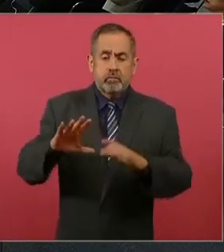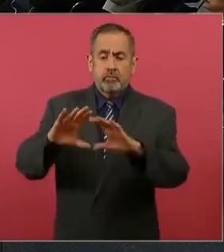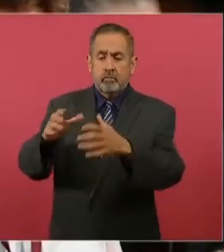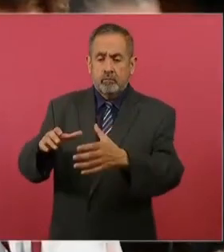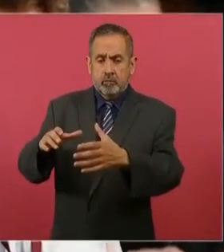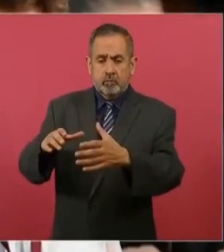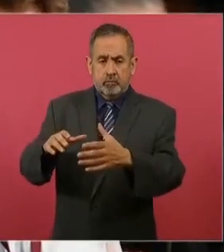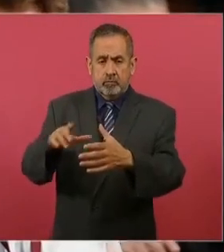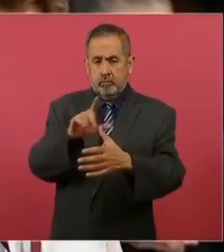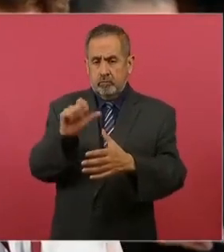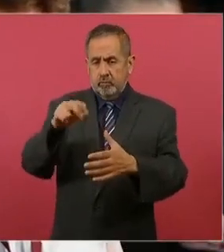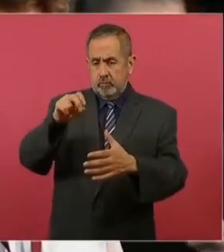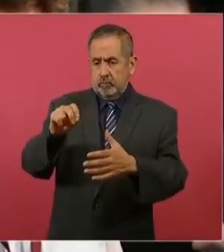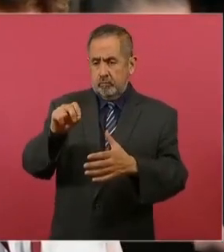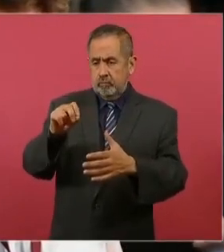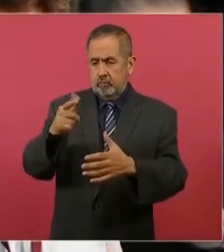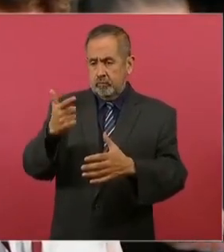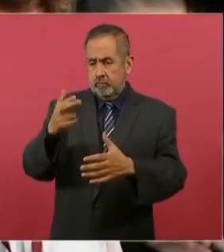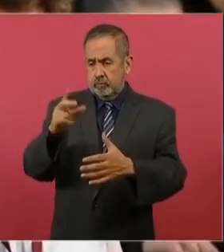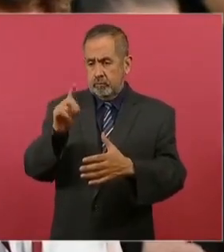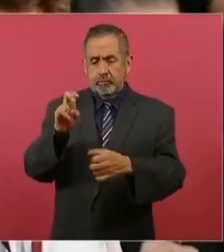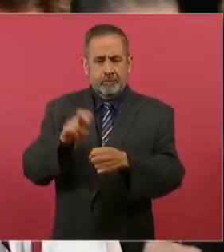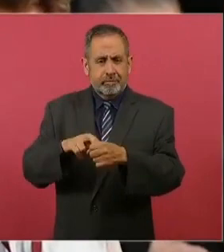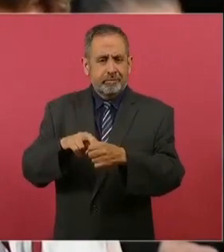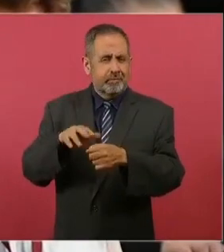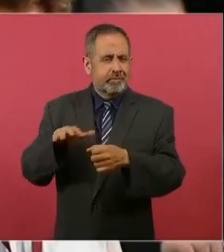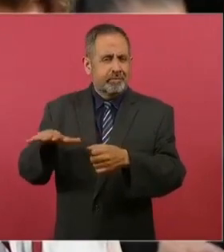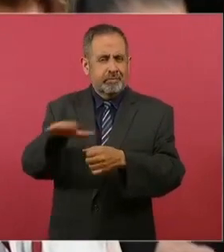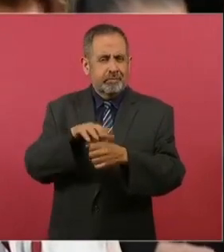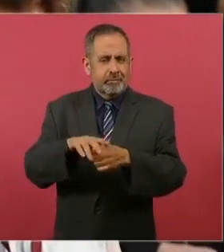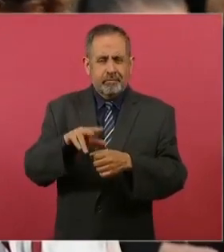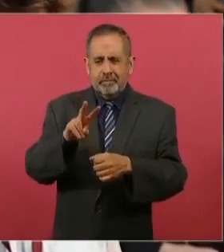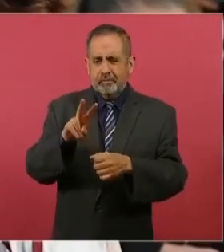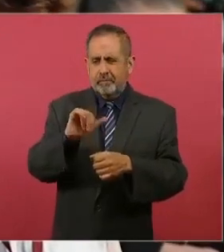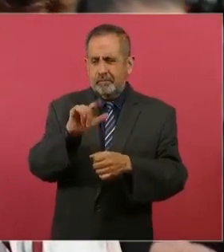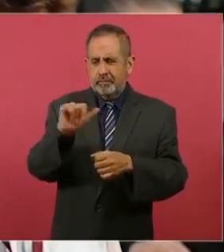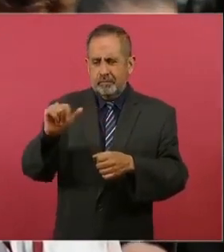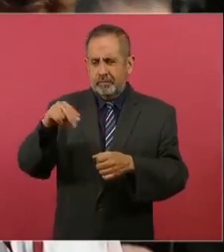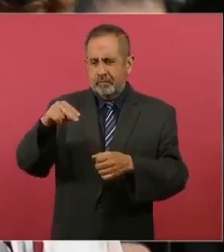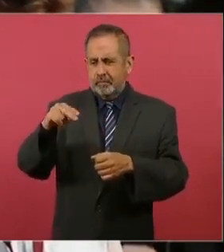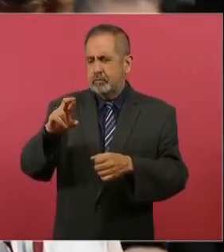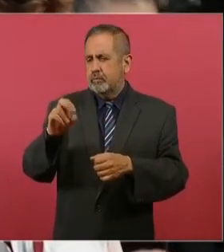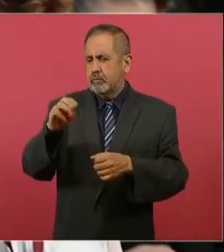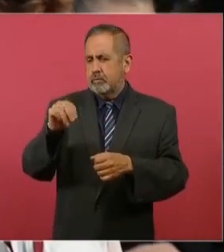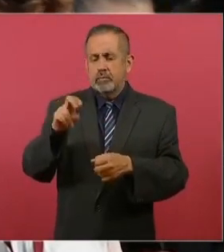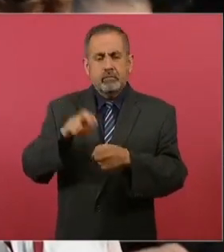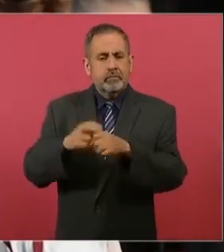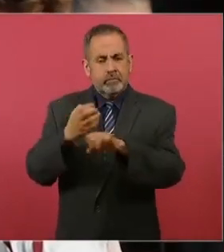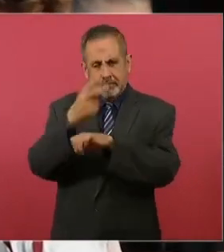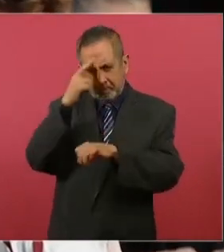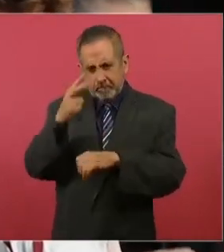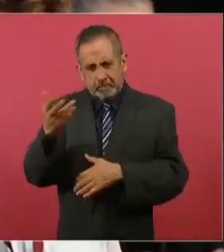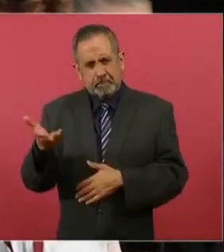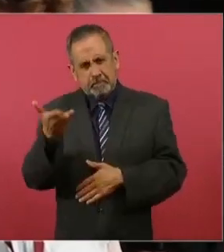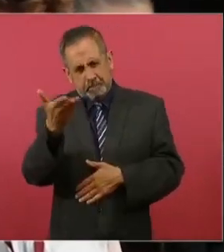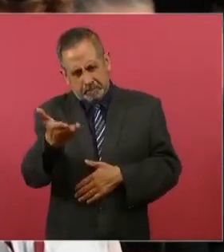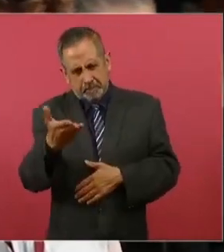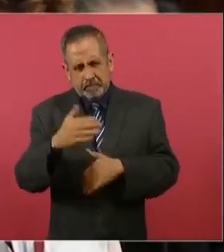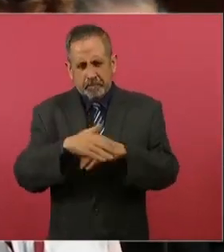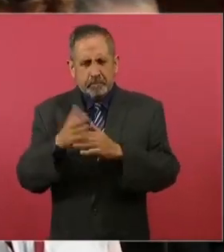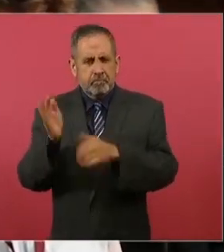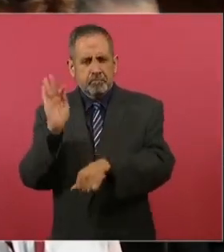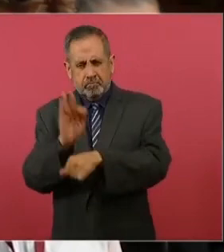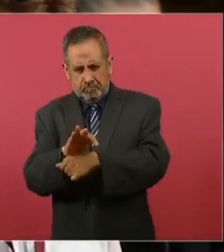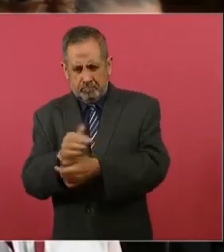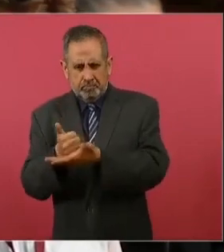de Llano Grande, Azcapotzaltongo, municipio de Villa Nicolás Romero, Estado de México, le piden a usted su